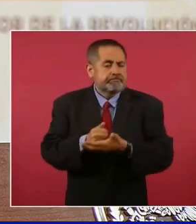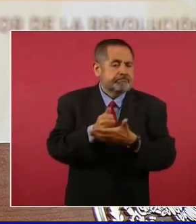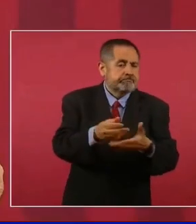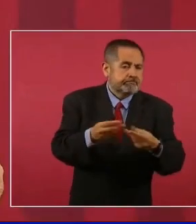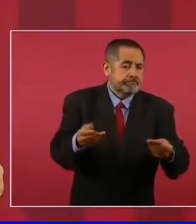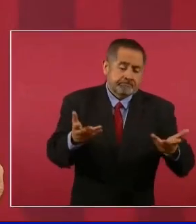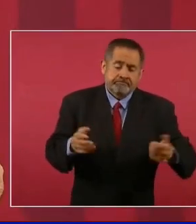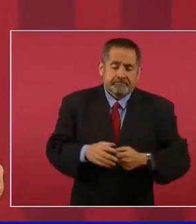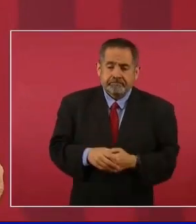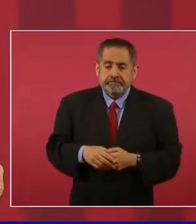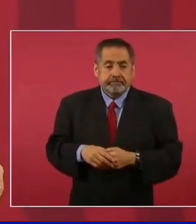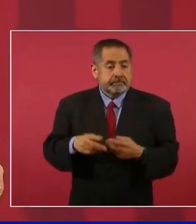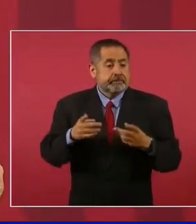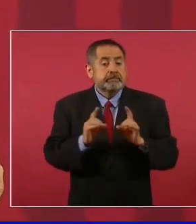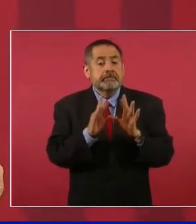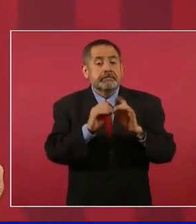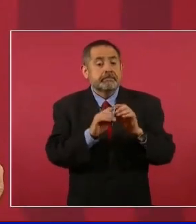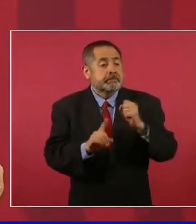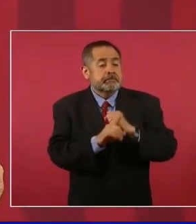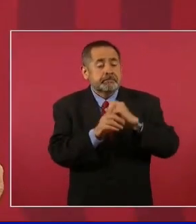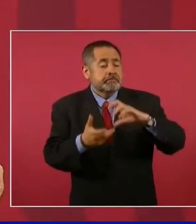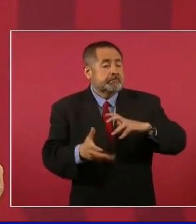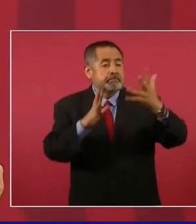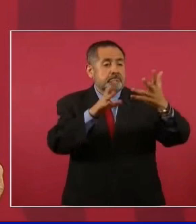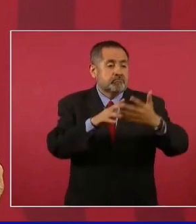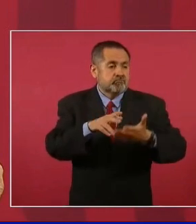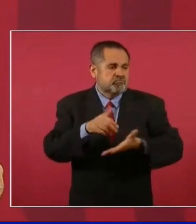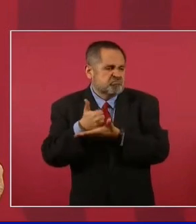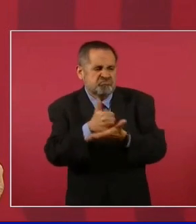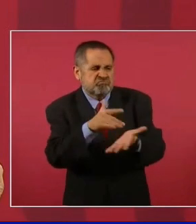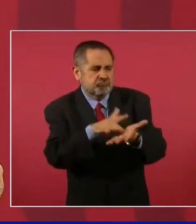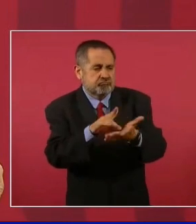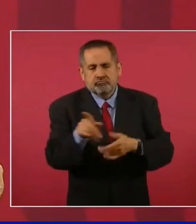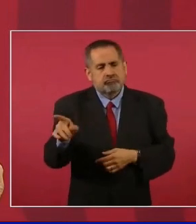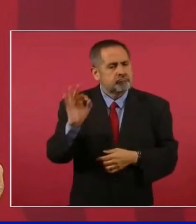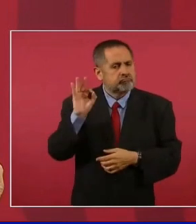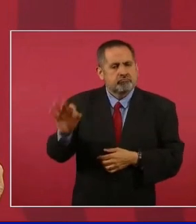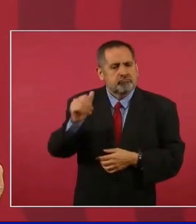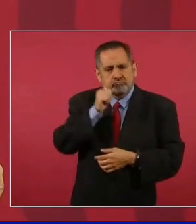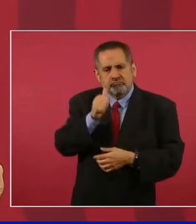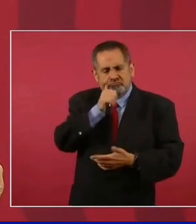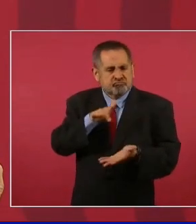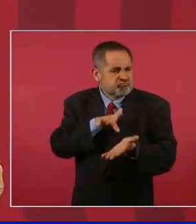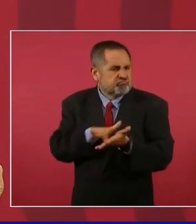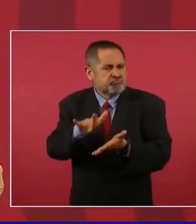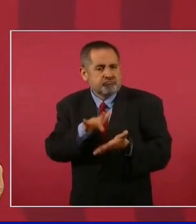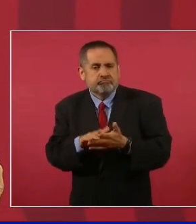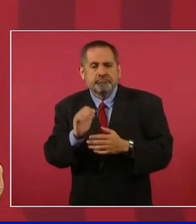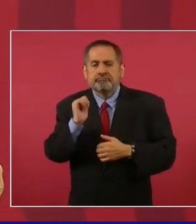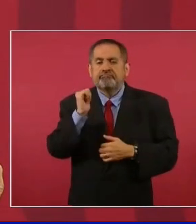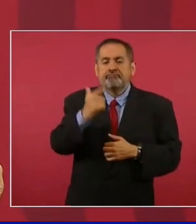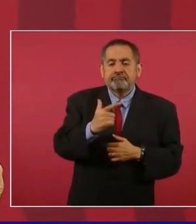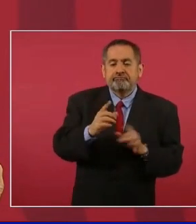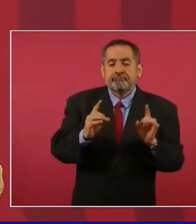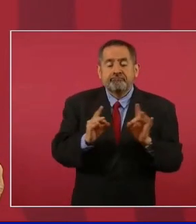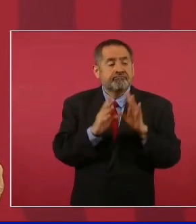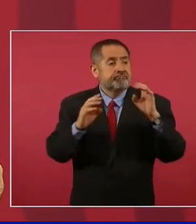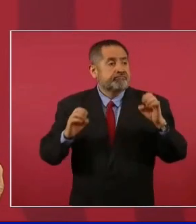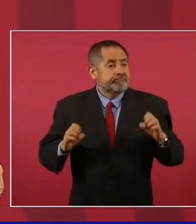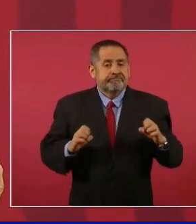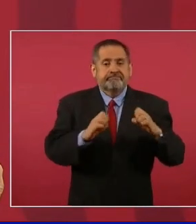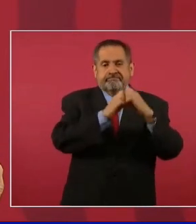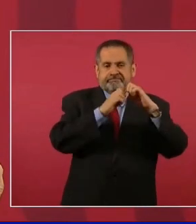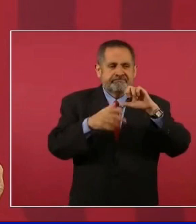el apoyo a la población, que eso lo han hecho muy bien y lo siguen haciendo muy bien en casos de desastre,